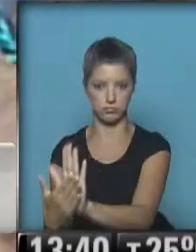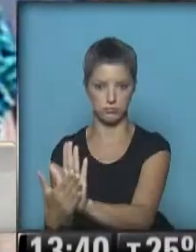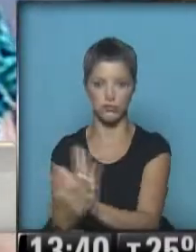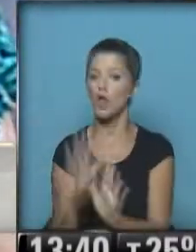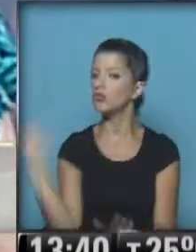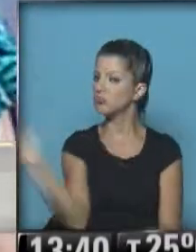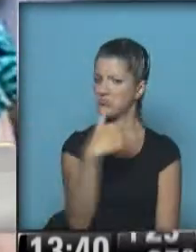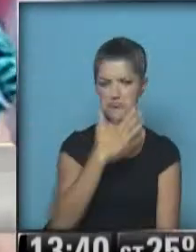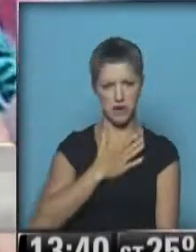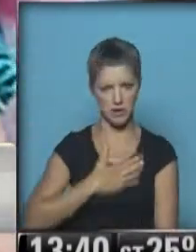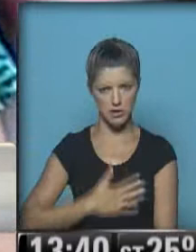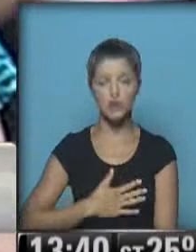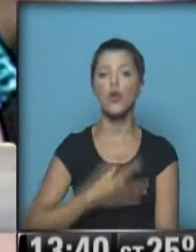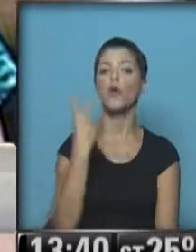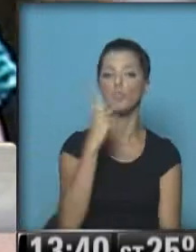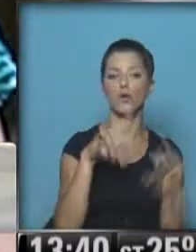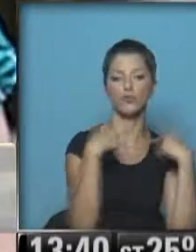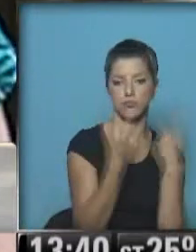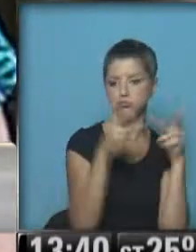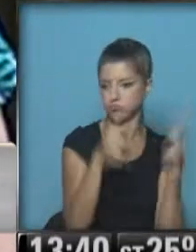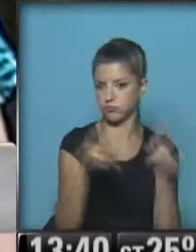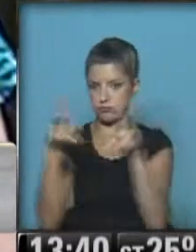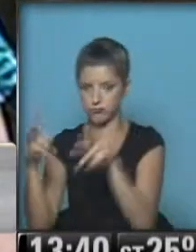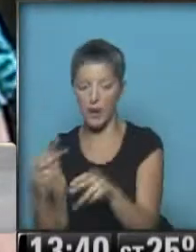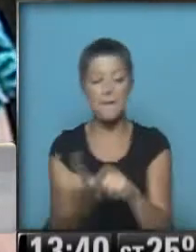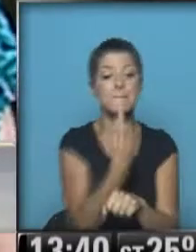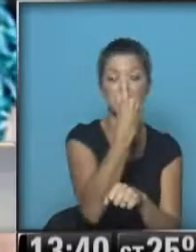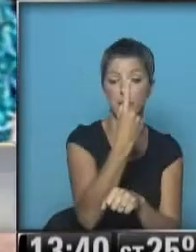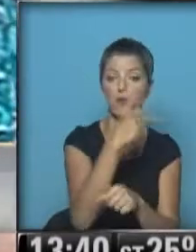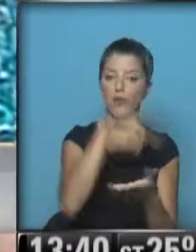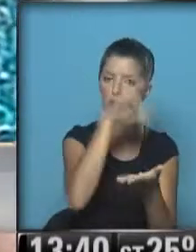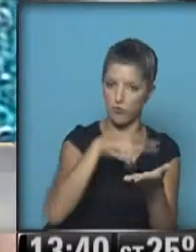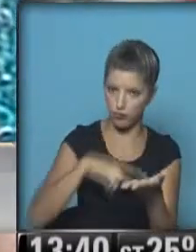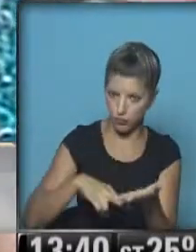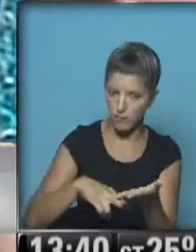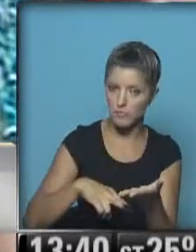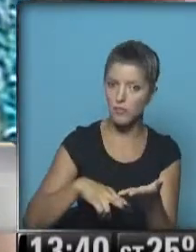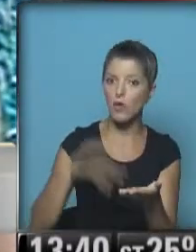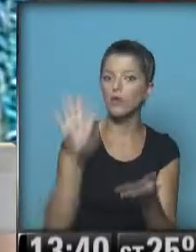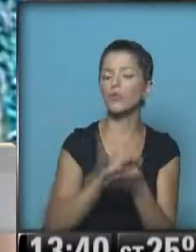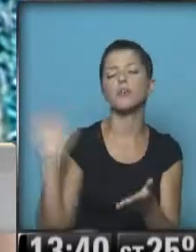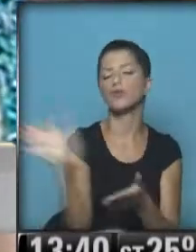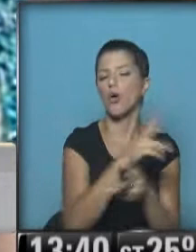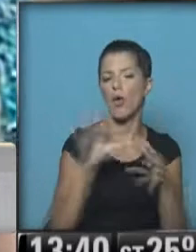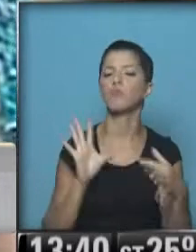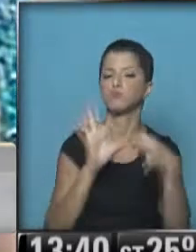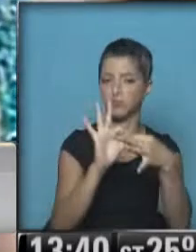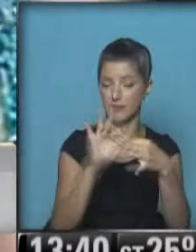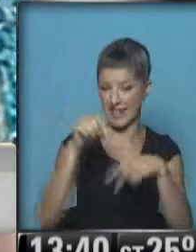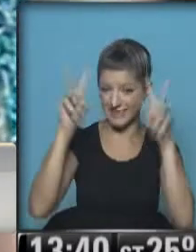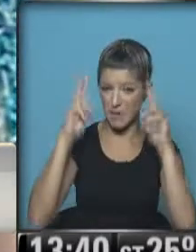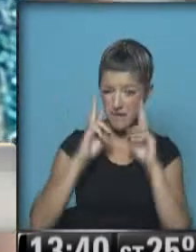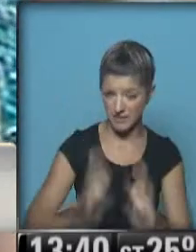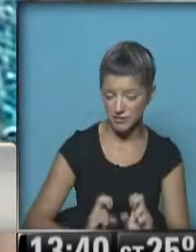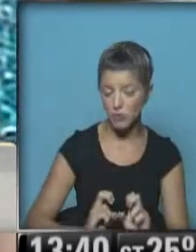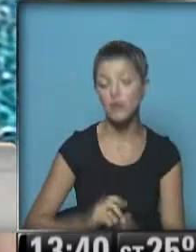todo tranquilamente, hubo dos cuartos intermedios, primeramente se leyó los autos, que tiene que ver con todo lo que implica en la causa, y